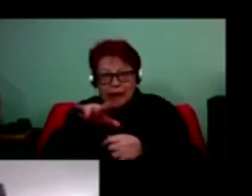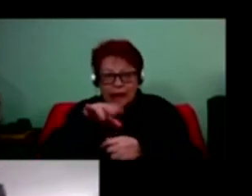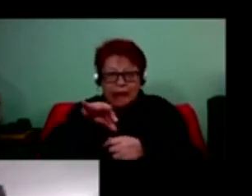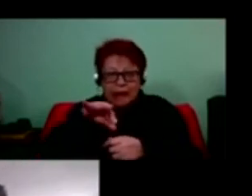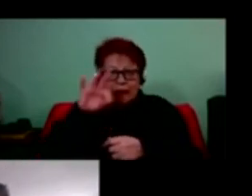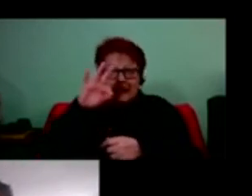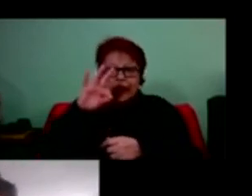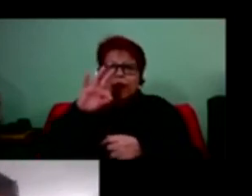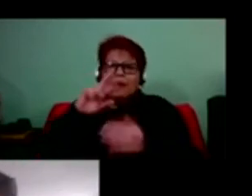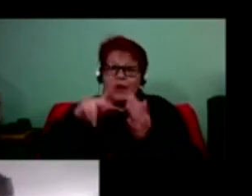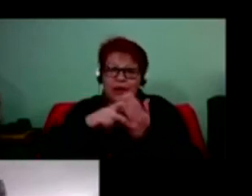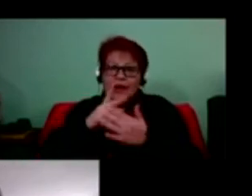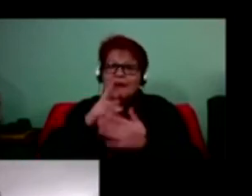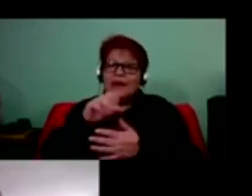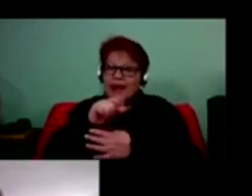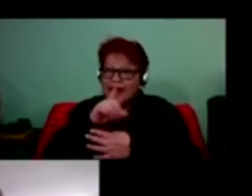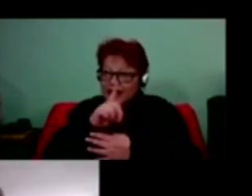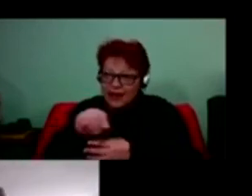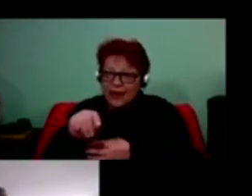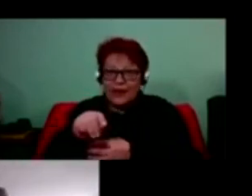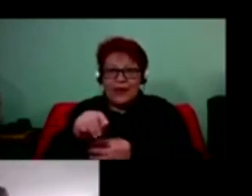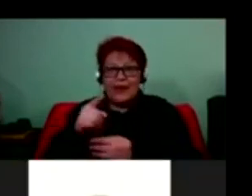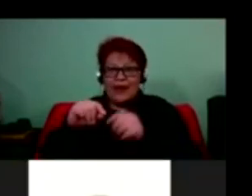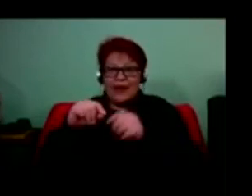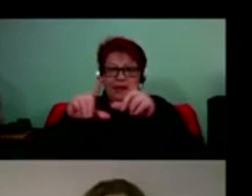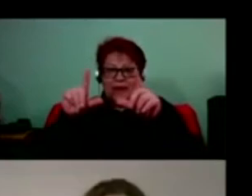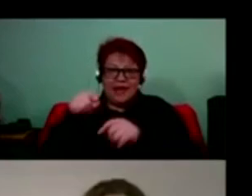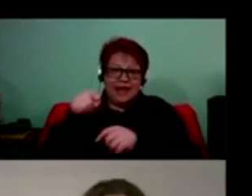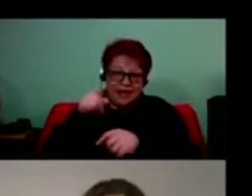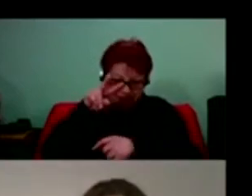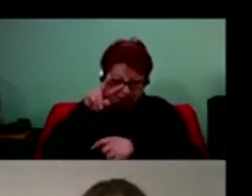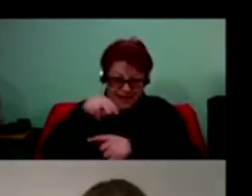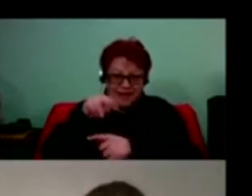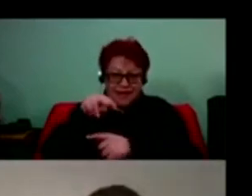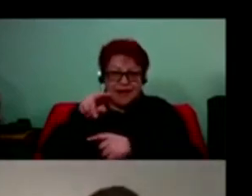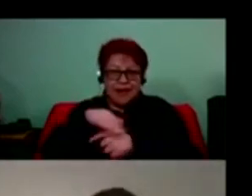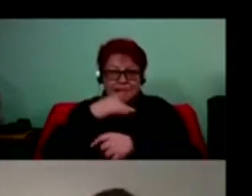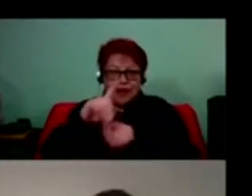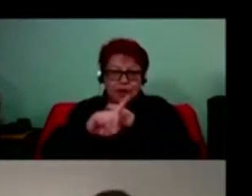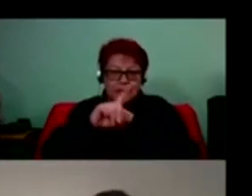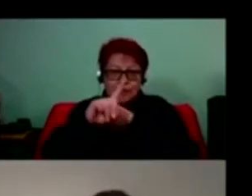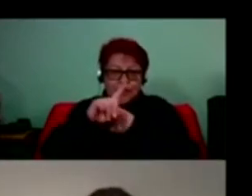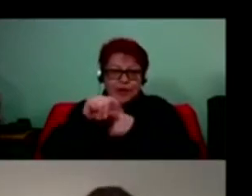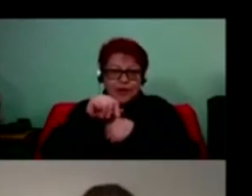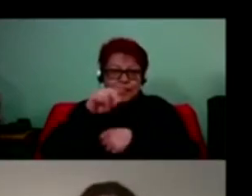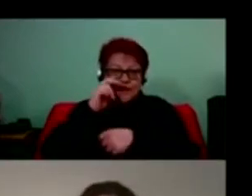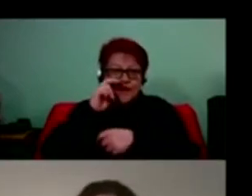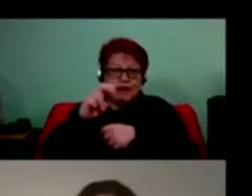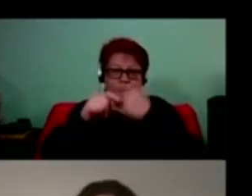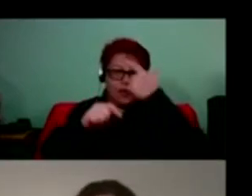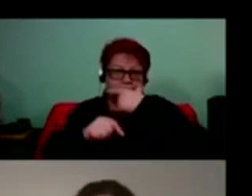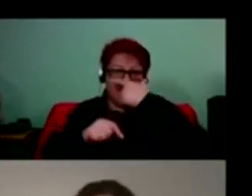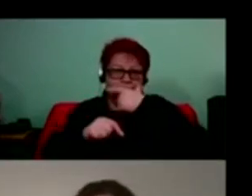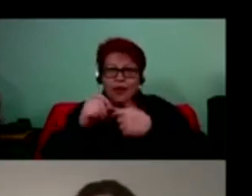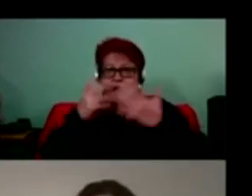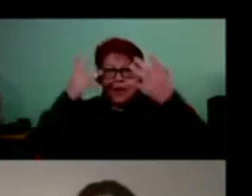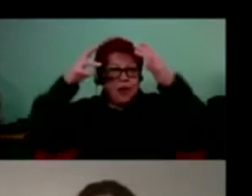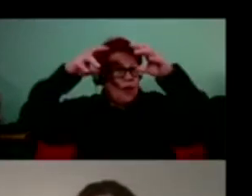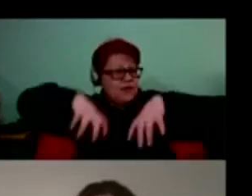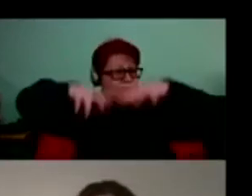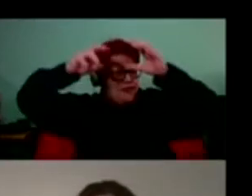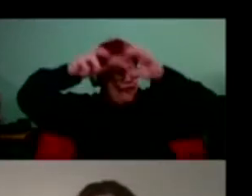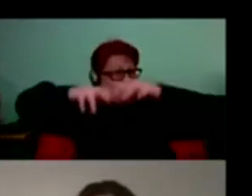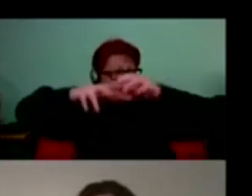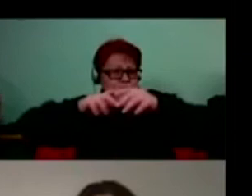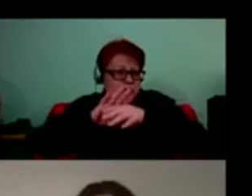que regresaste, Aldo. Sí, la verdad es que estos problemas llovió toda la noche, no sé si por sus